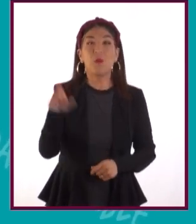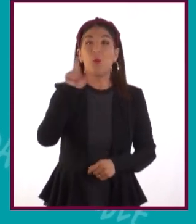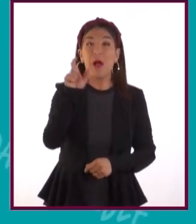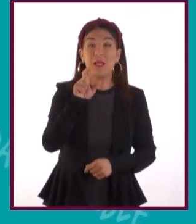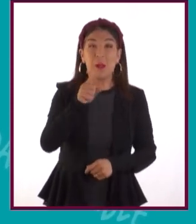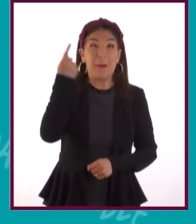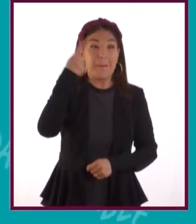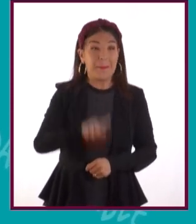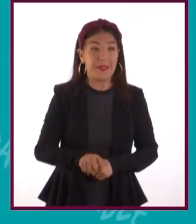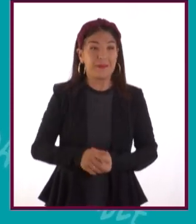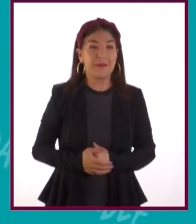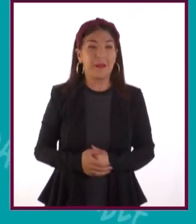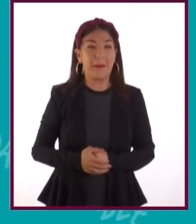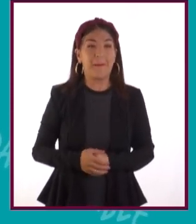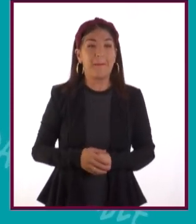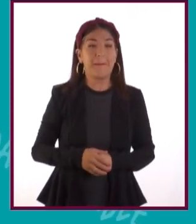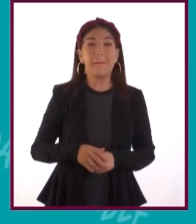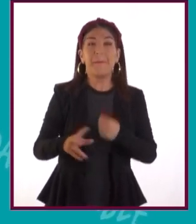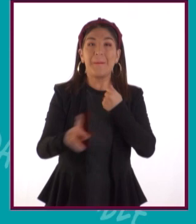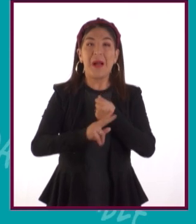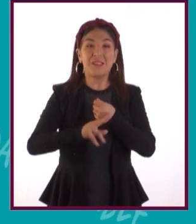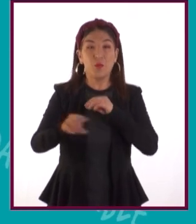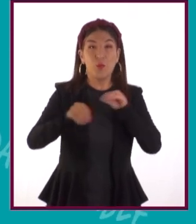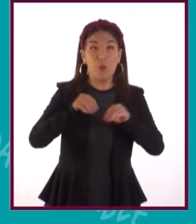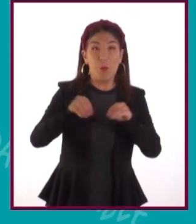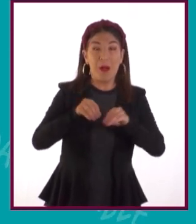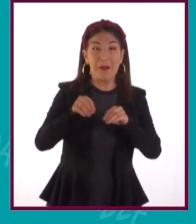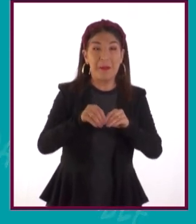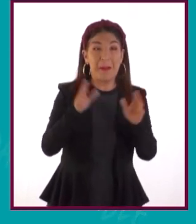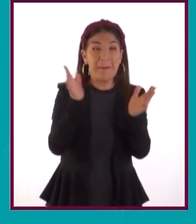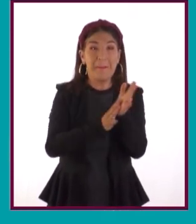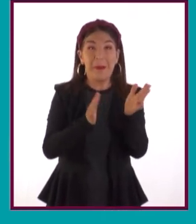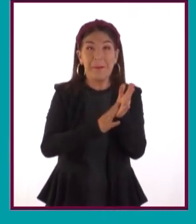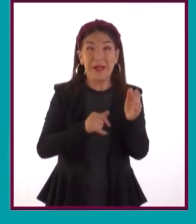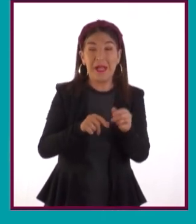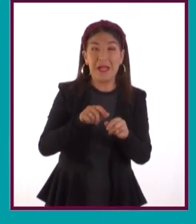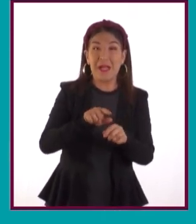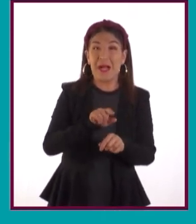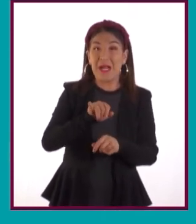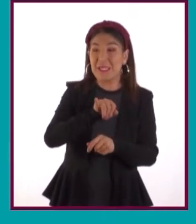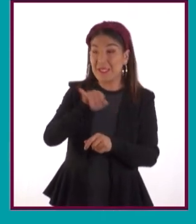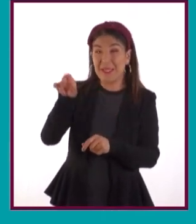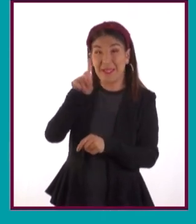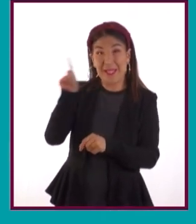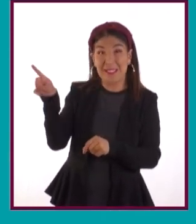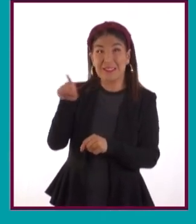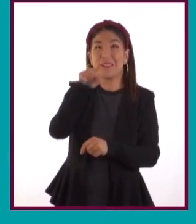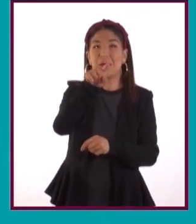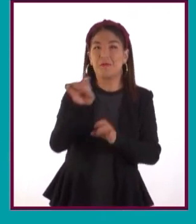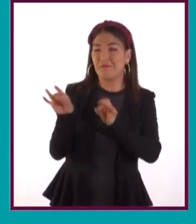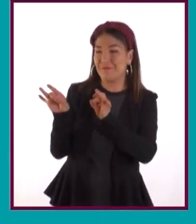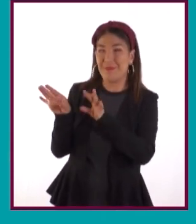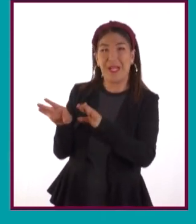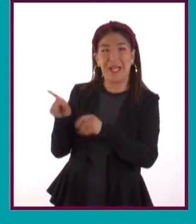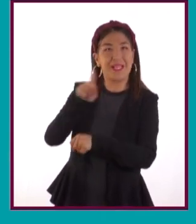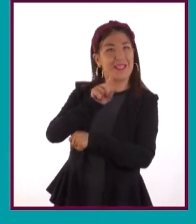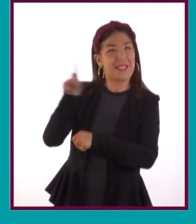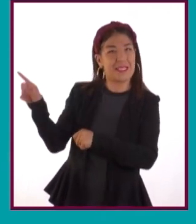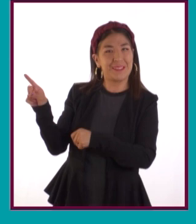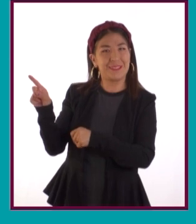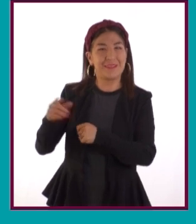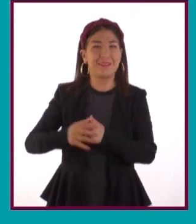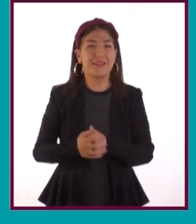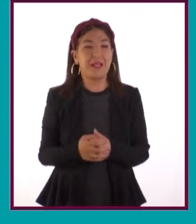abajo. Cuando la orden es que el vaso se mueva una tirada de papel hacia la derecha, la flecha es una